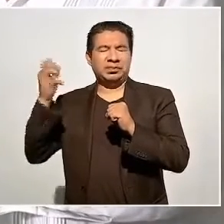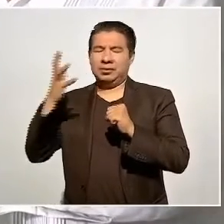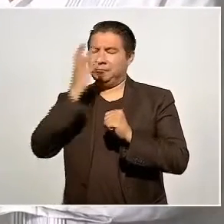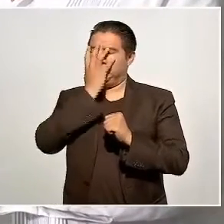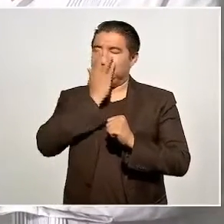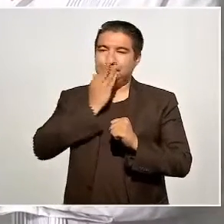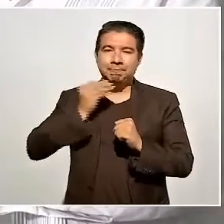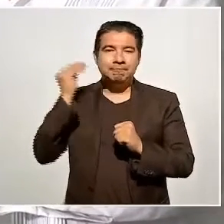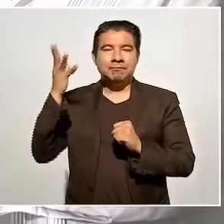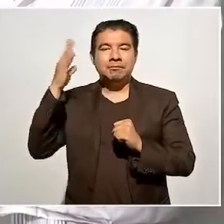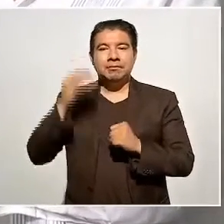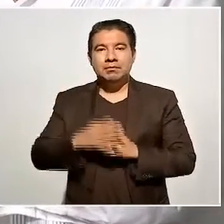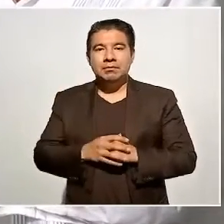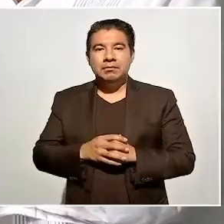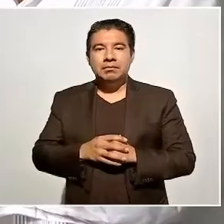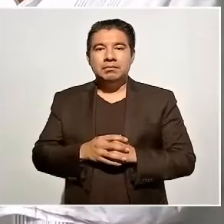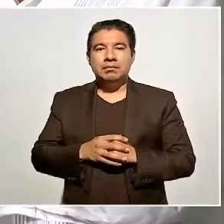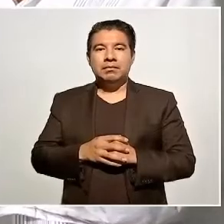bellísimos,